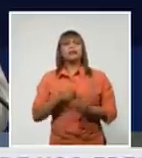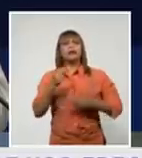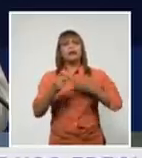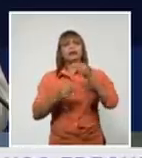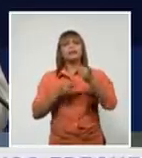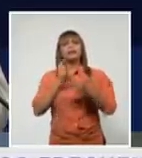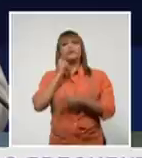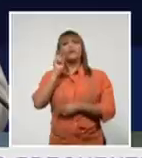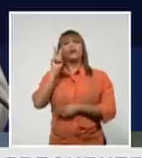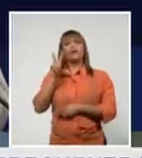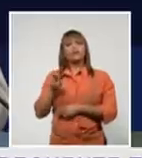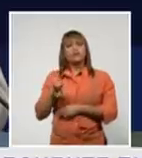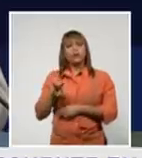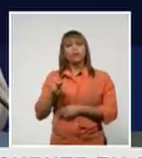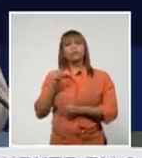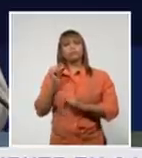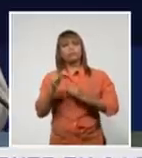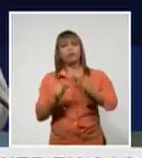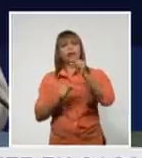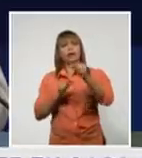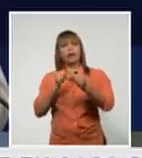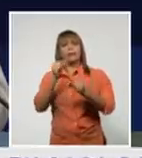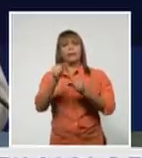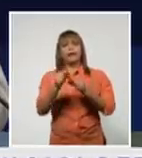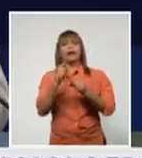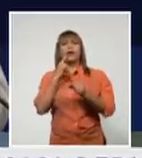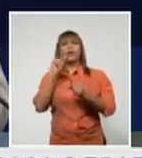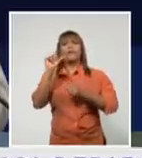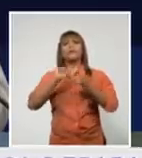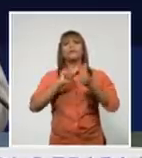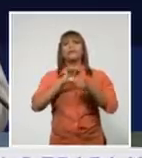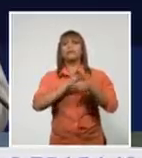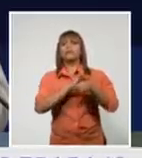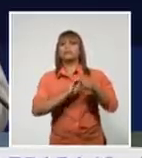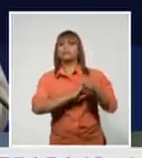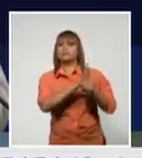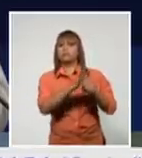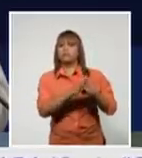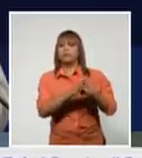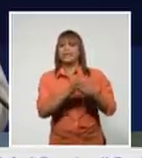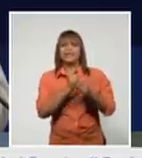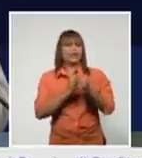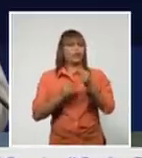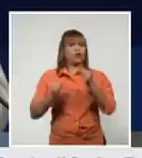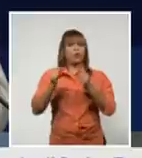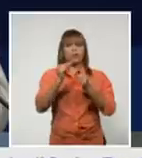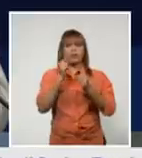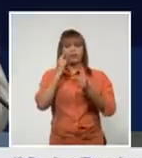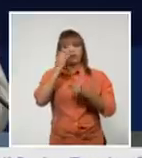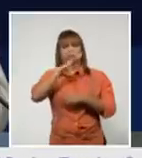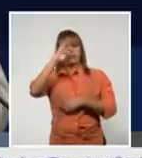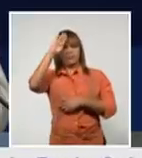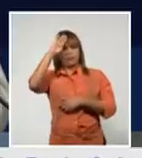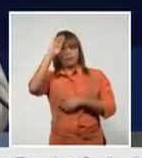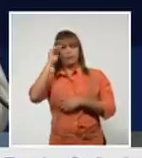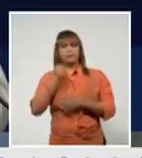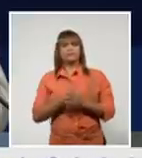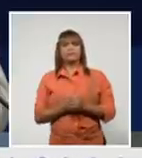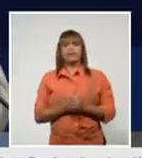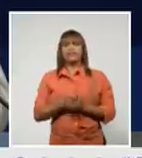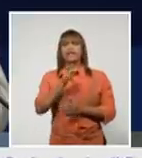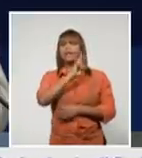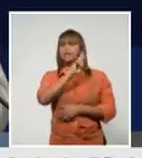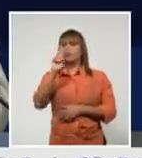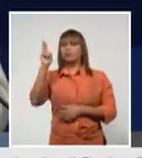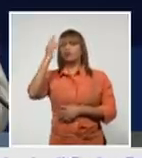sistemática del comportamiento de la enfermedad. Y como principio de nuestro país, como principio de la Revolución